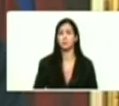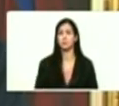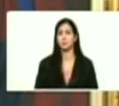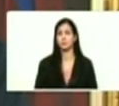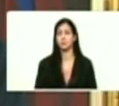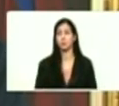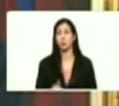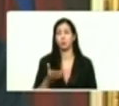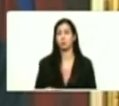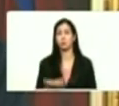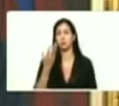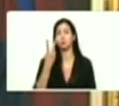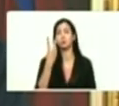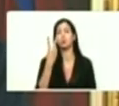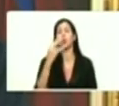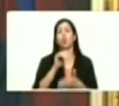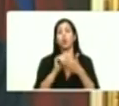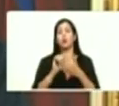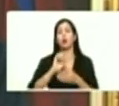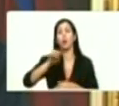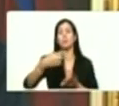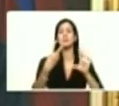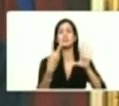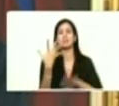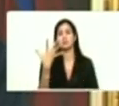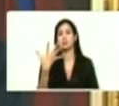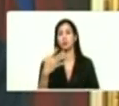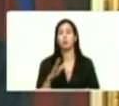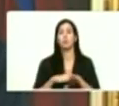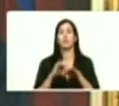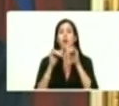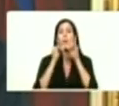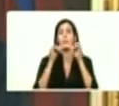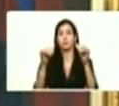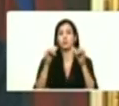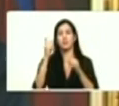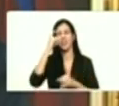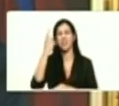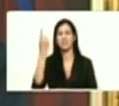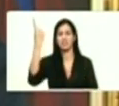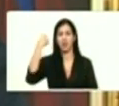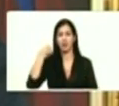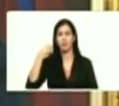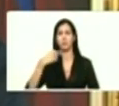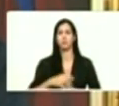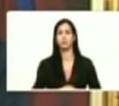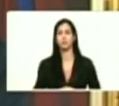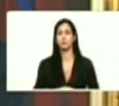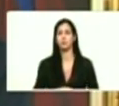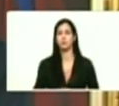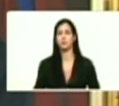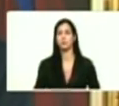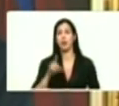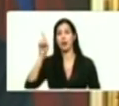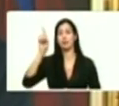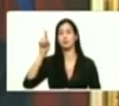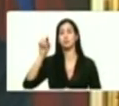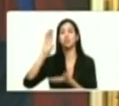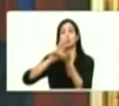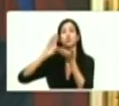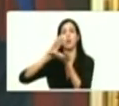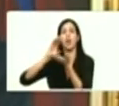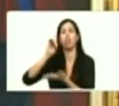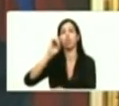hoy subió dos dólares setenta y cinco con los anuncios que se hicieron el día de ayer en Doha en Qatar